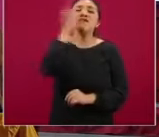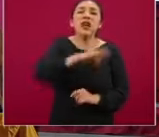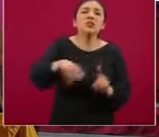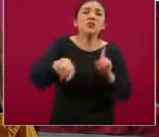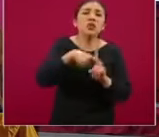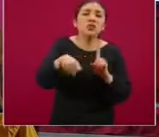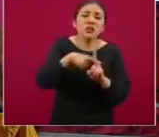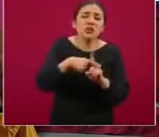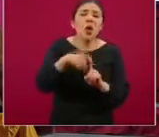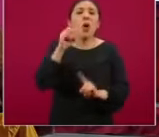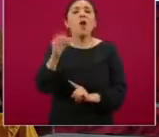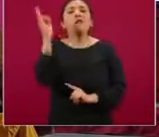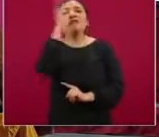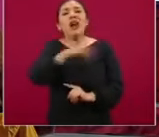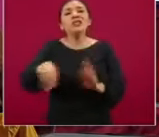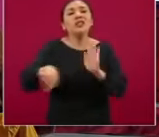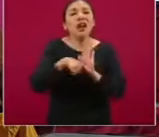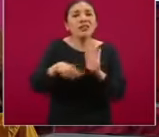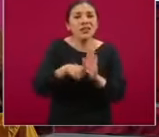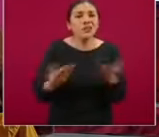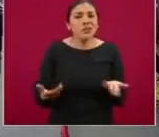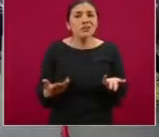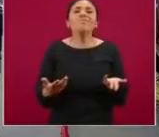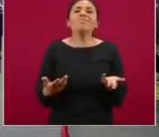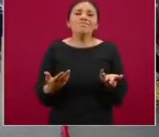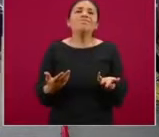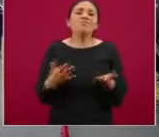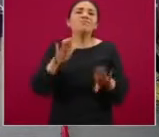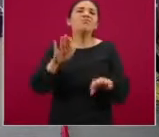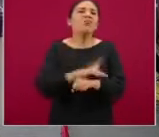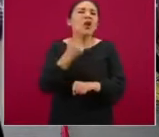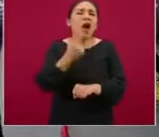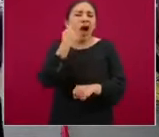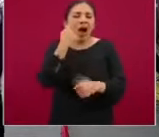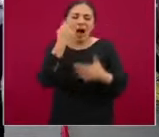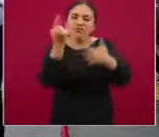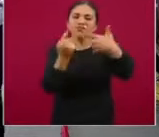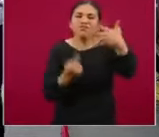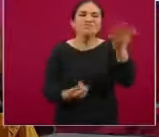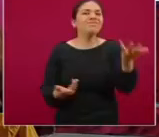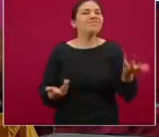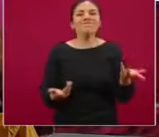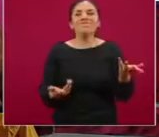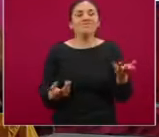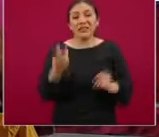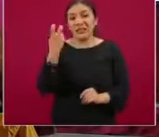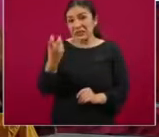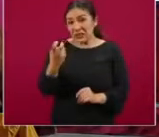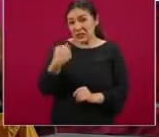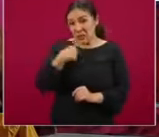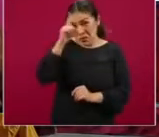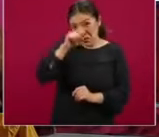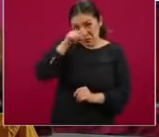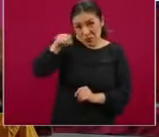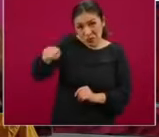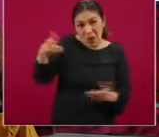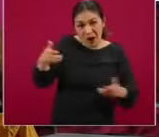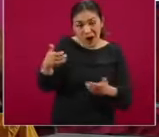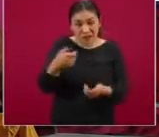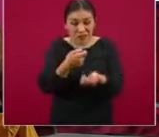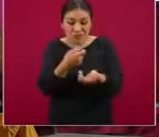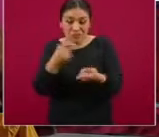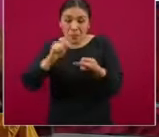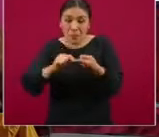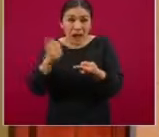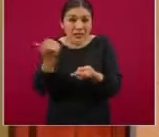positivos, resultados falsos negativos por muchas de las consideraciones. Y es la razón por las cuales no se recomiendan para